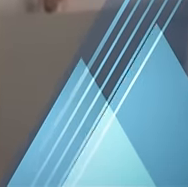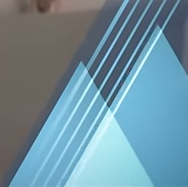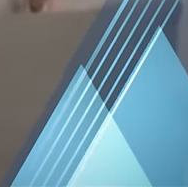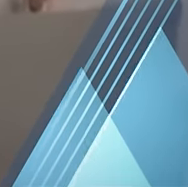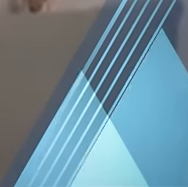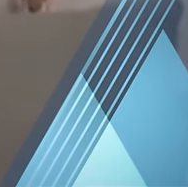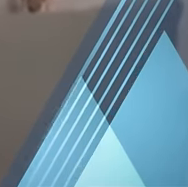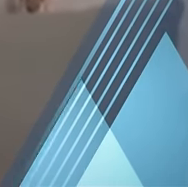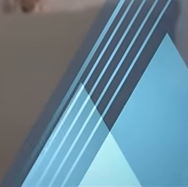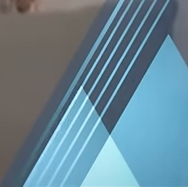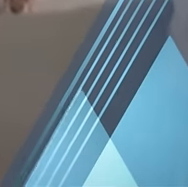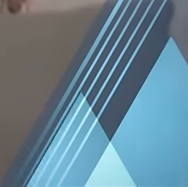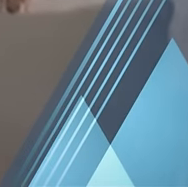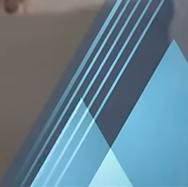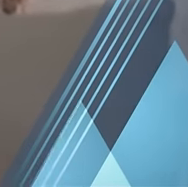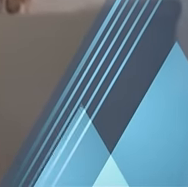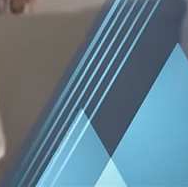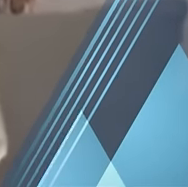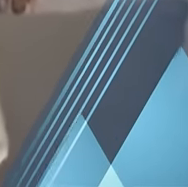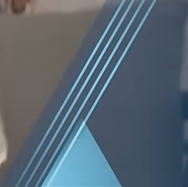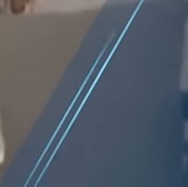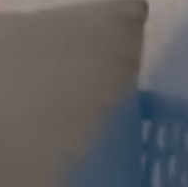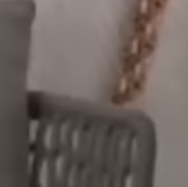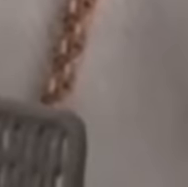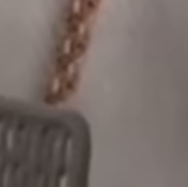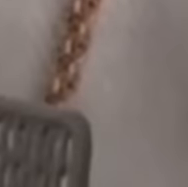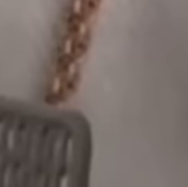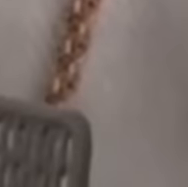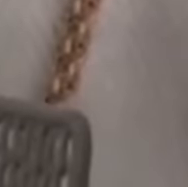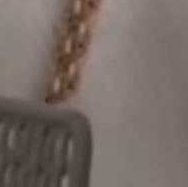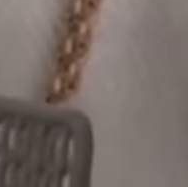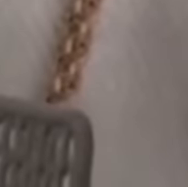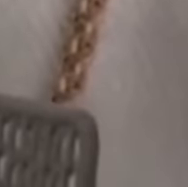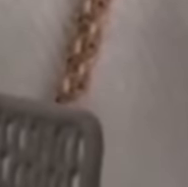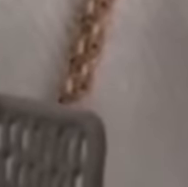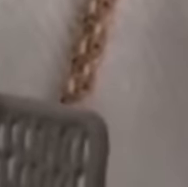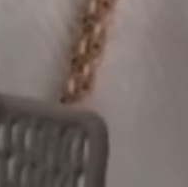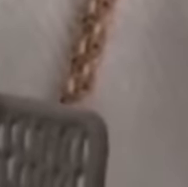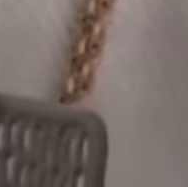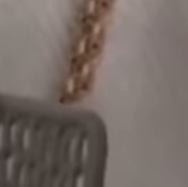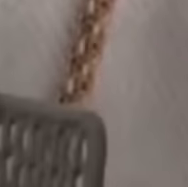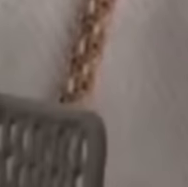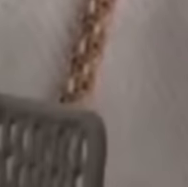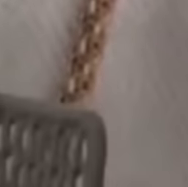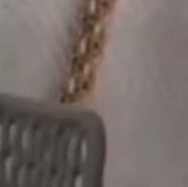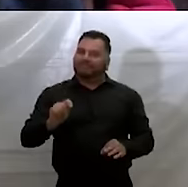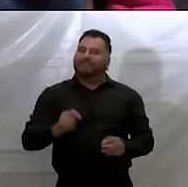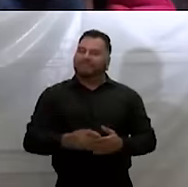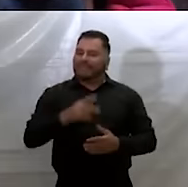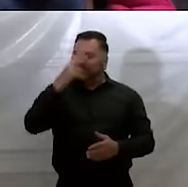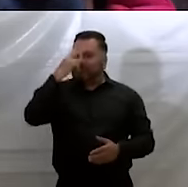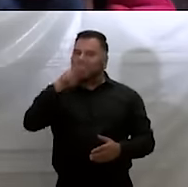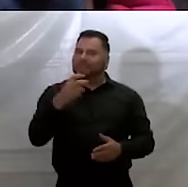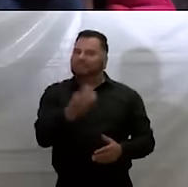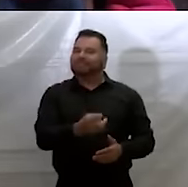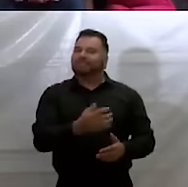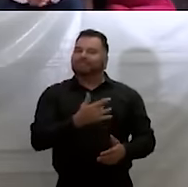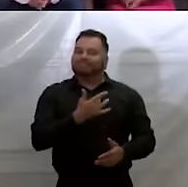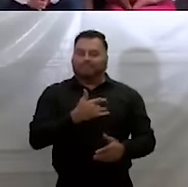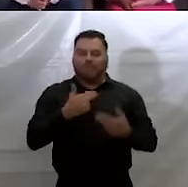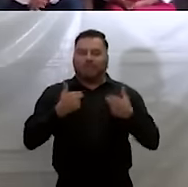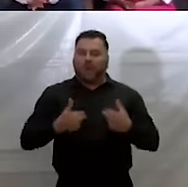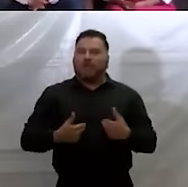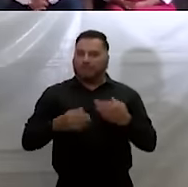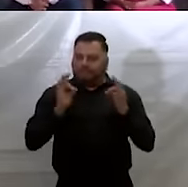Luego de los reclamos entre las candidatas a la presidencia sobre sus lugares de residencia durante el primer debate presidencial, ambas están en la mira